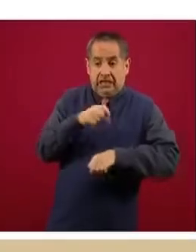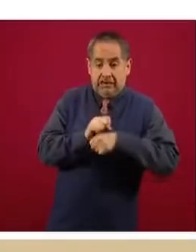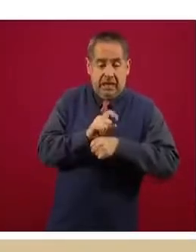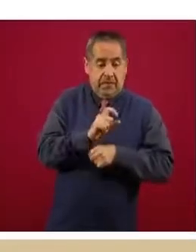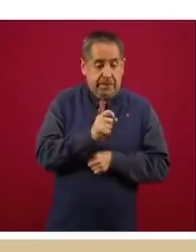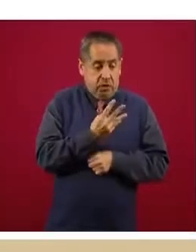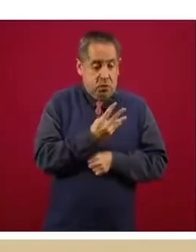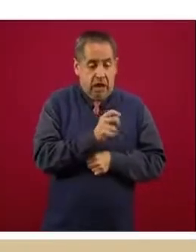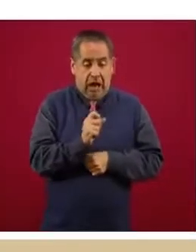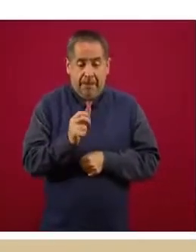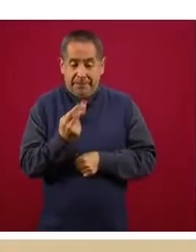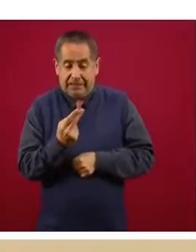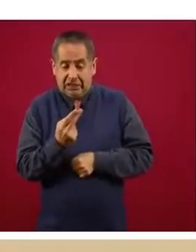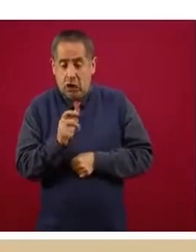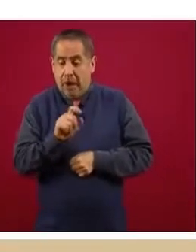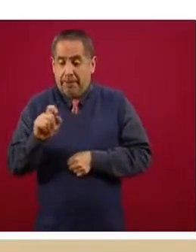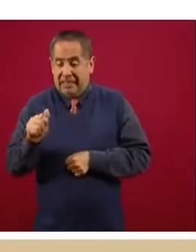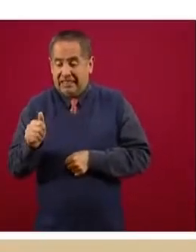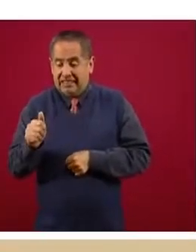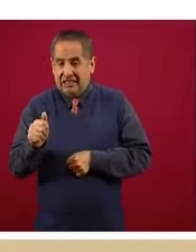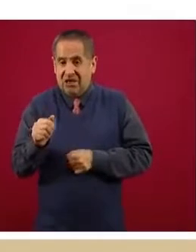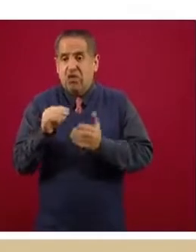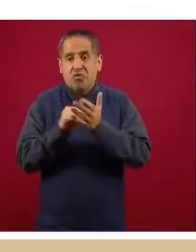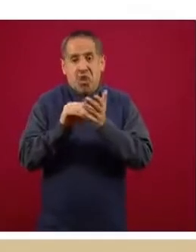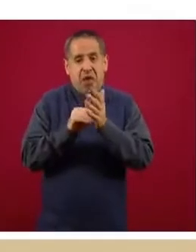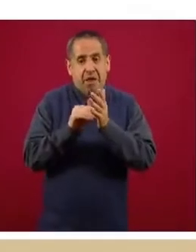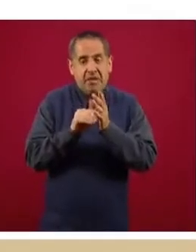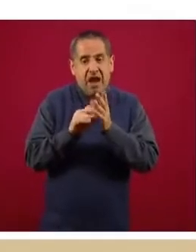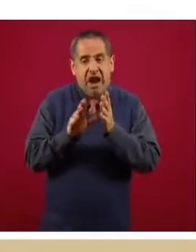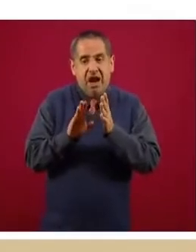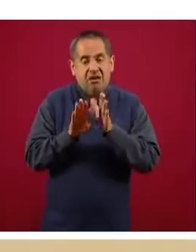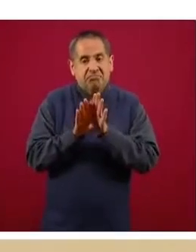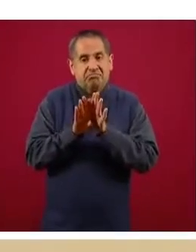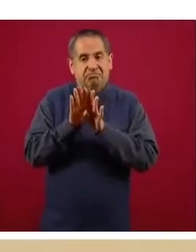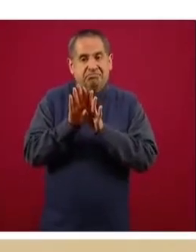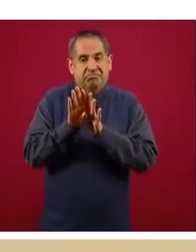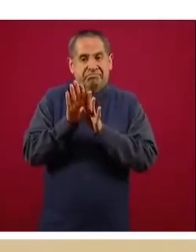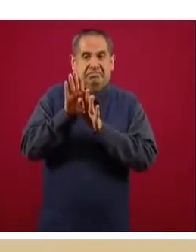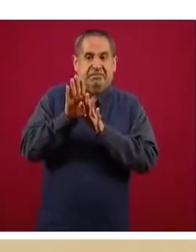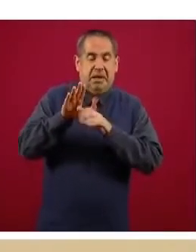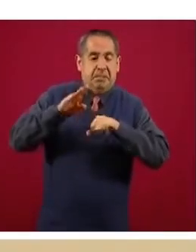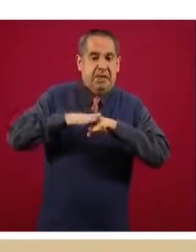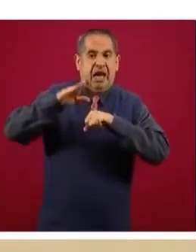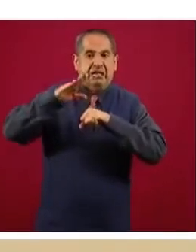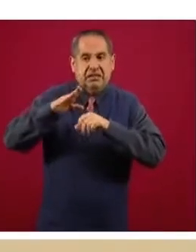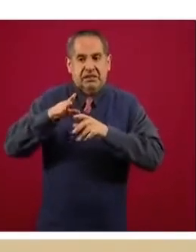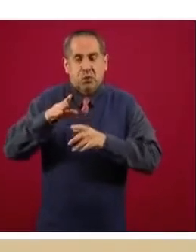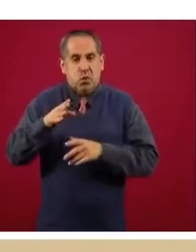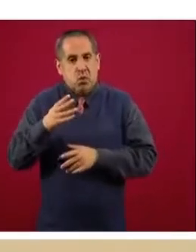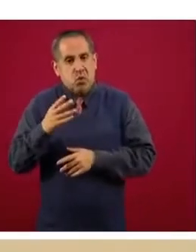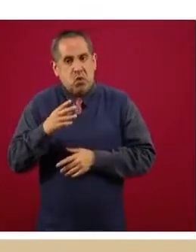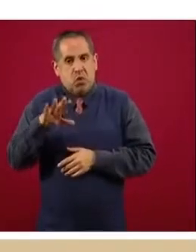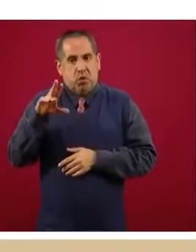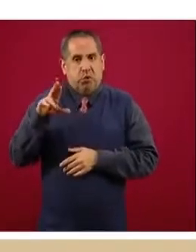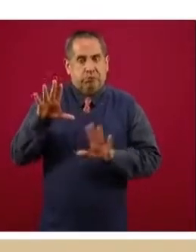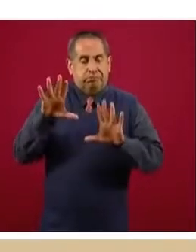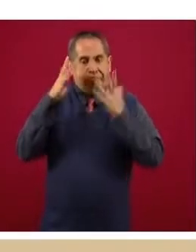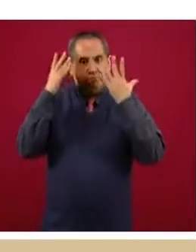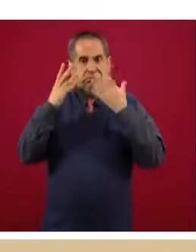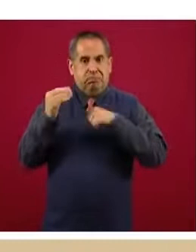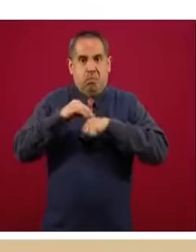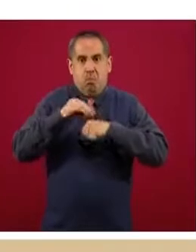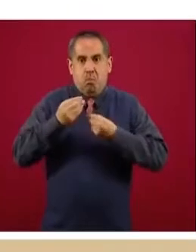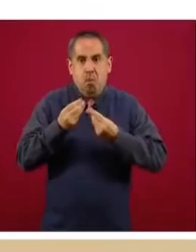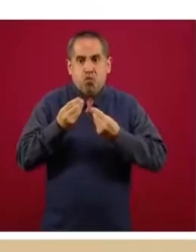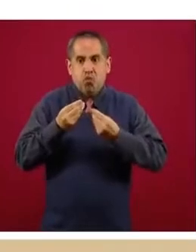la 25 a la 26 tiene una pendiente, ¿no? Una pendiente mucho más vertical, lo que habla de una velocidad, y el incremento